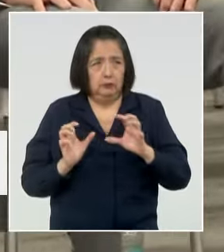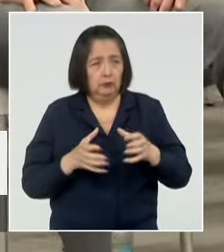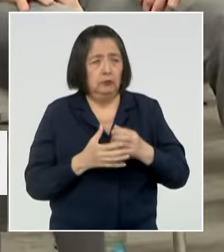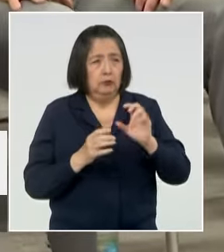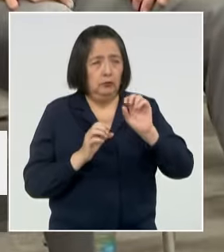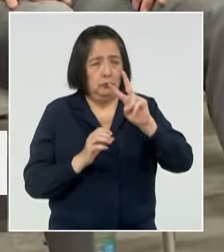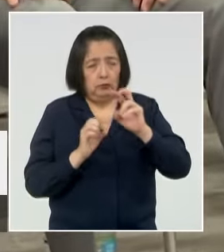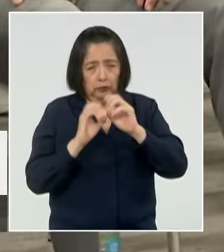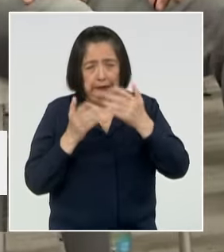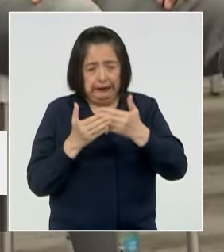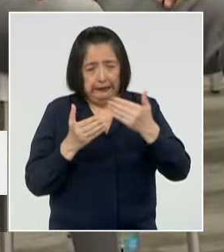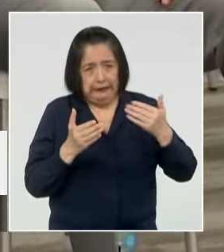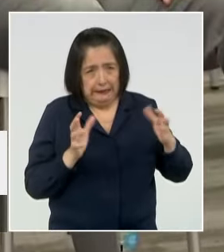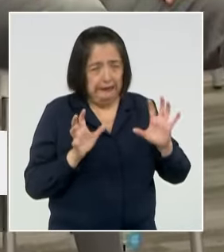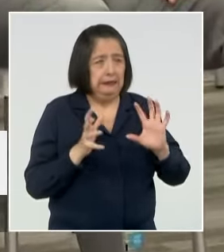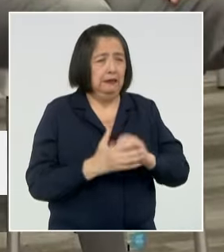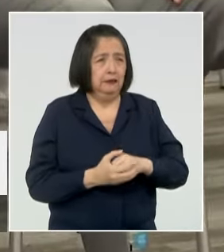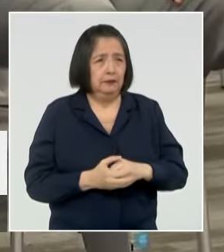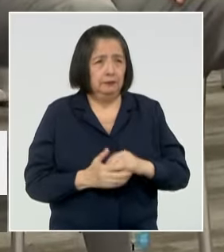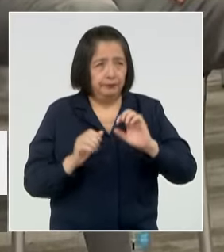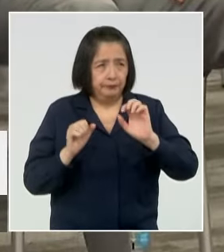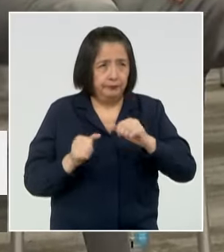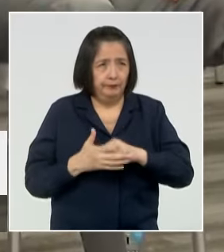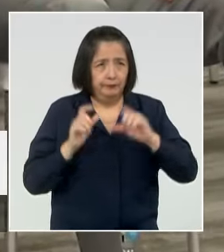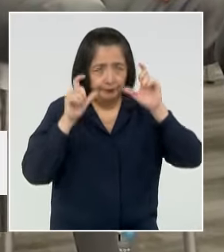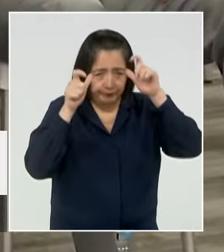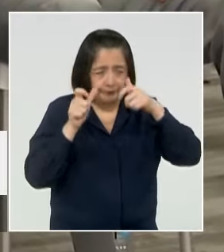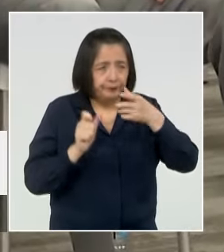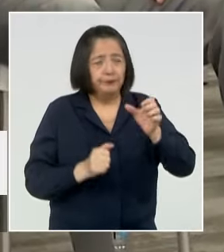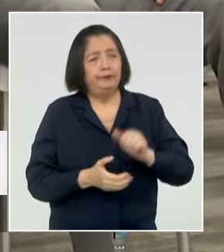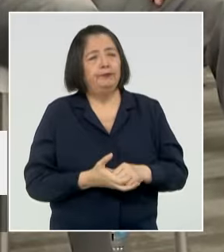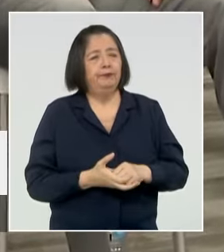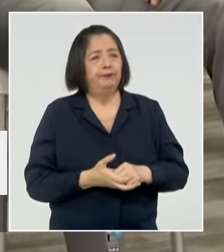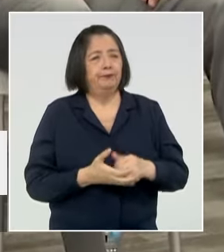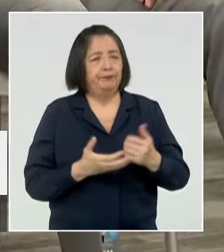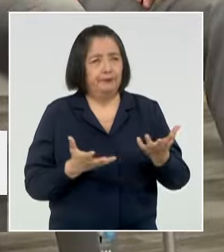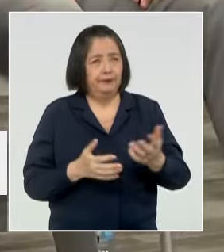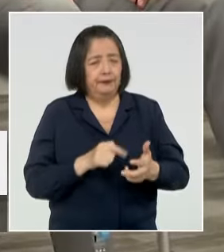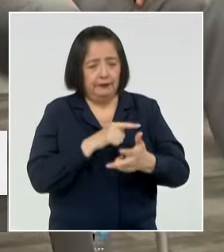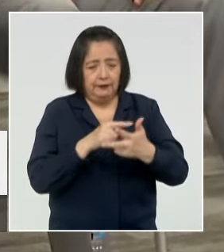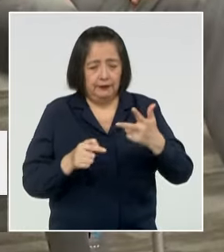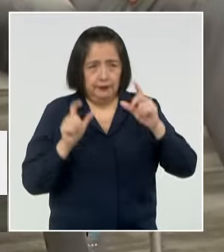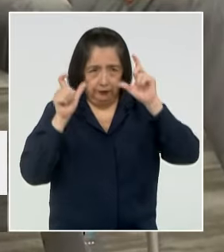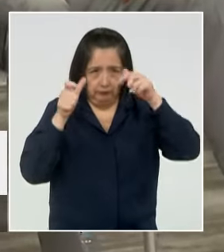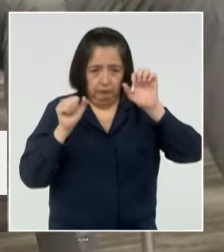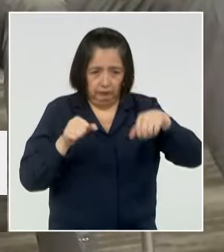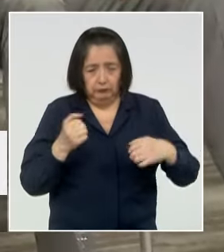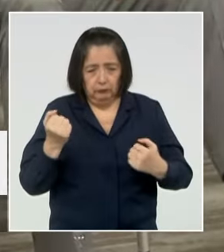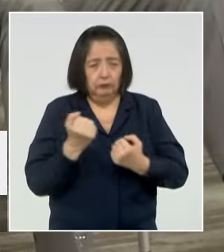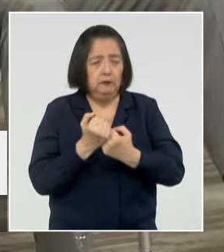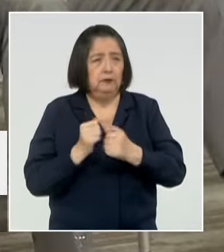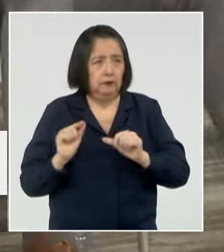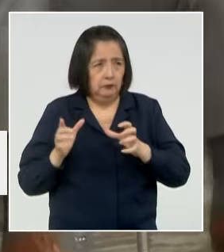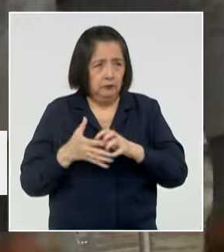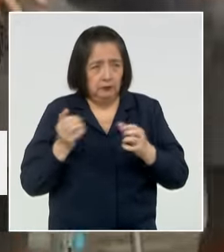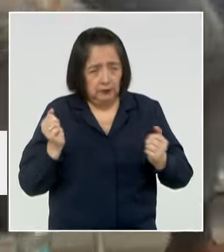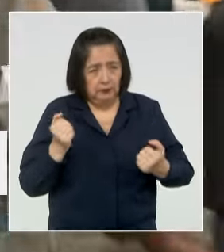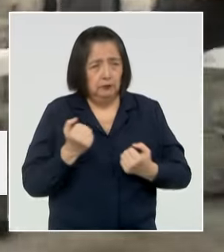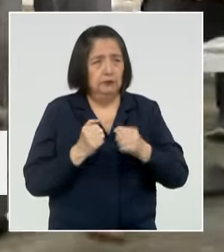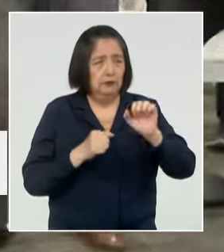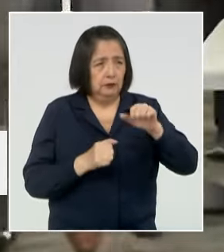días de antelación prácticamente. Los congresistas, tres congresistas se sumaron a las comitivas para acompañarnos,